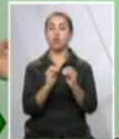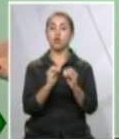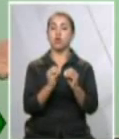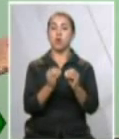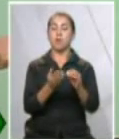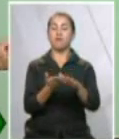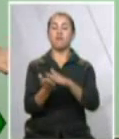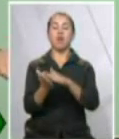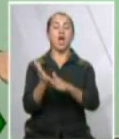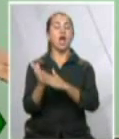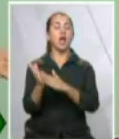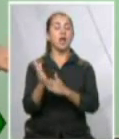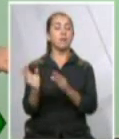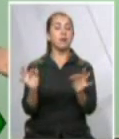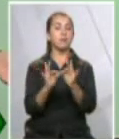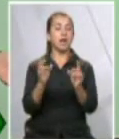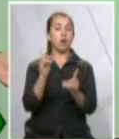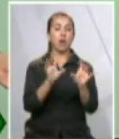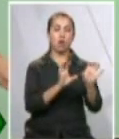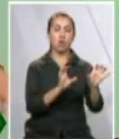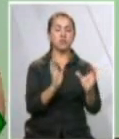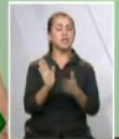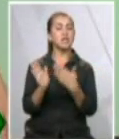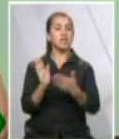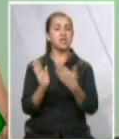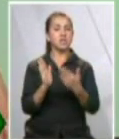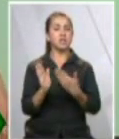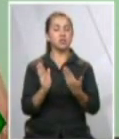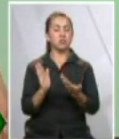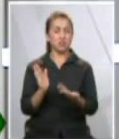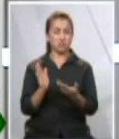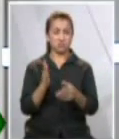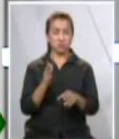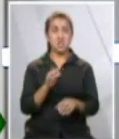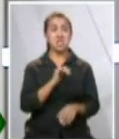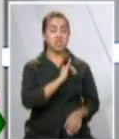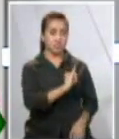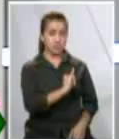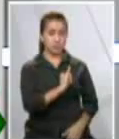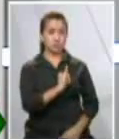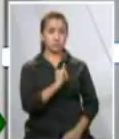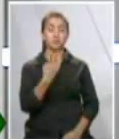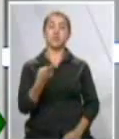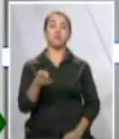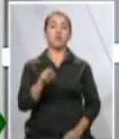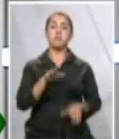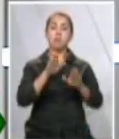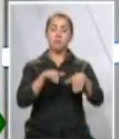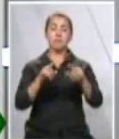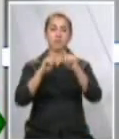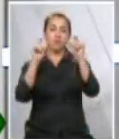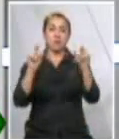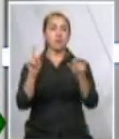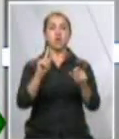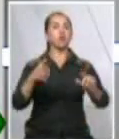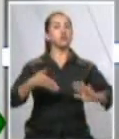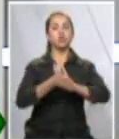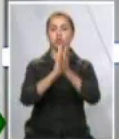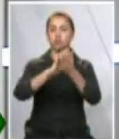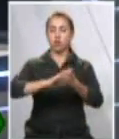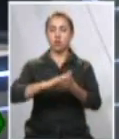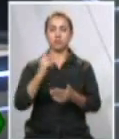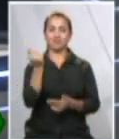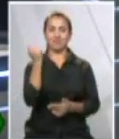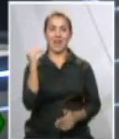plantillas braille para explicar ciertas cosas, instructivos? ¿Qué hay de eso, ministra? Sí, pero volvemos a la misma frase, no todo a la velocidad